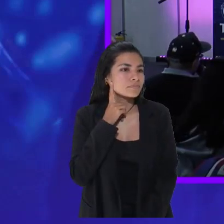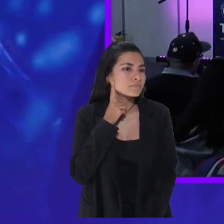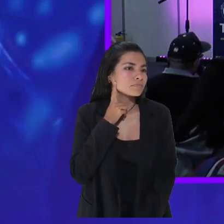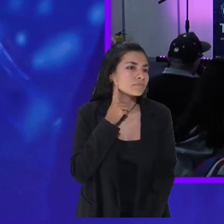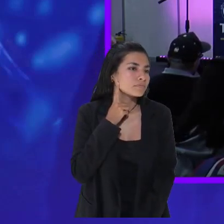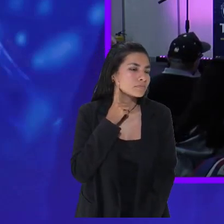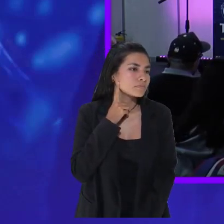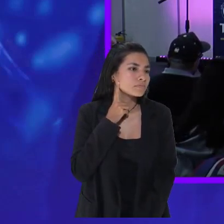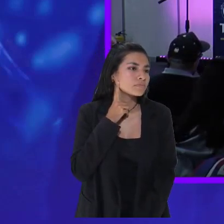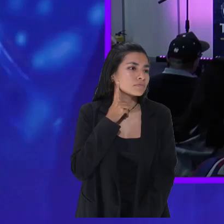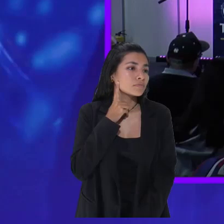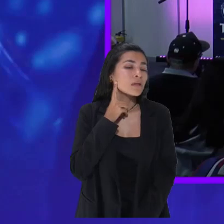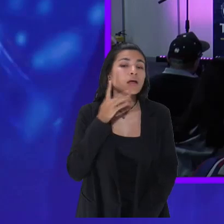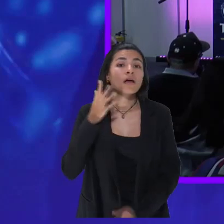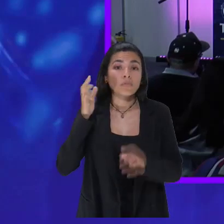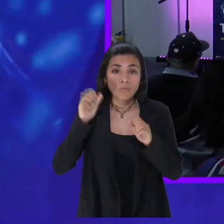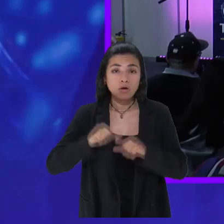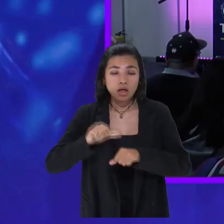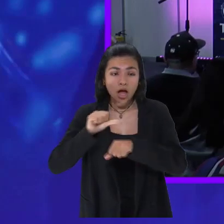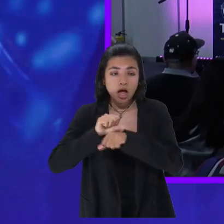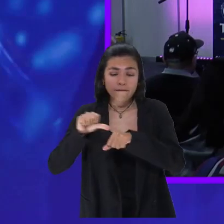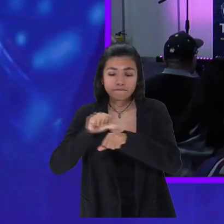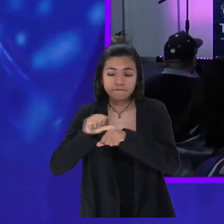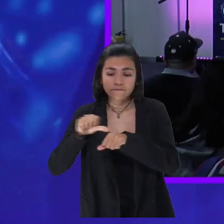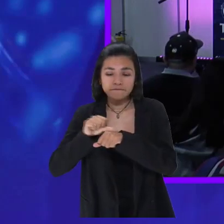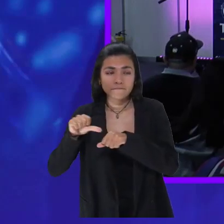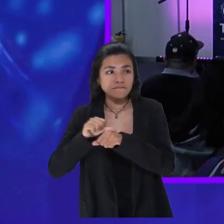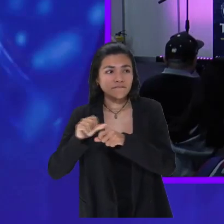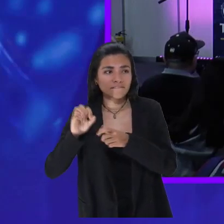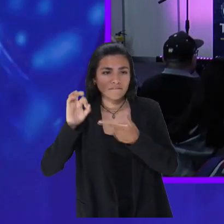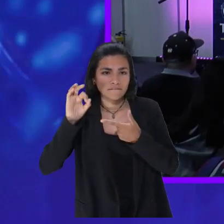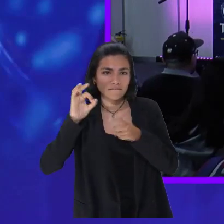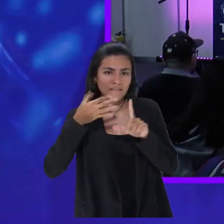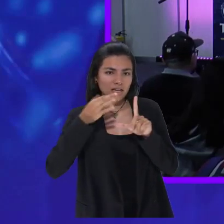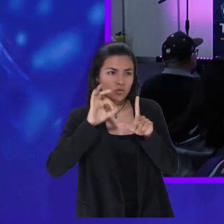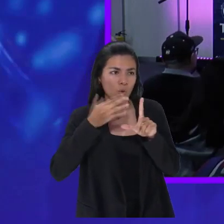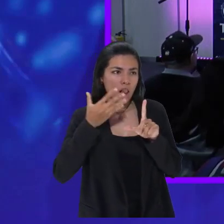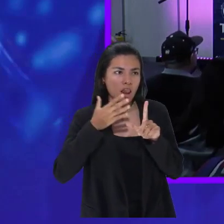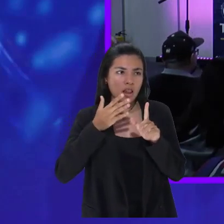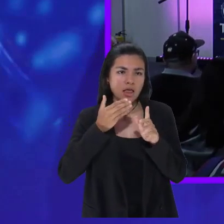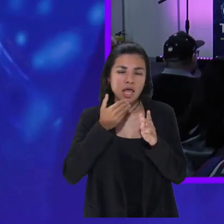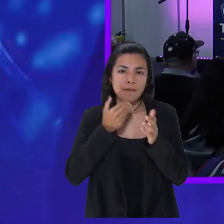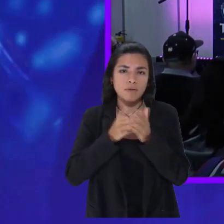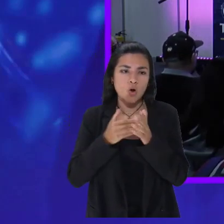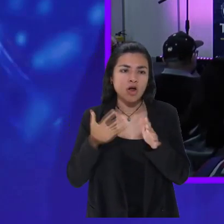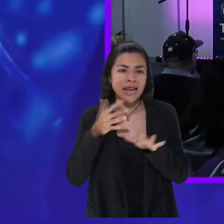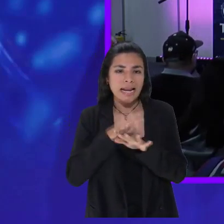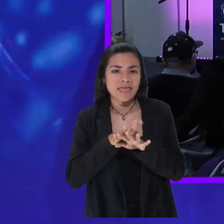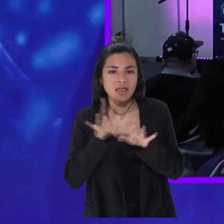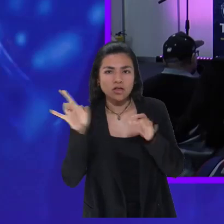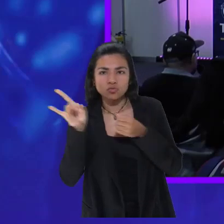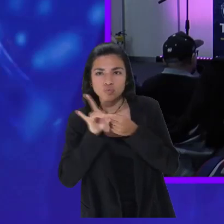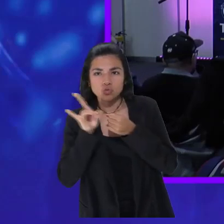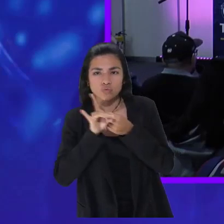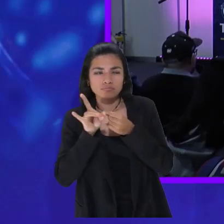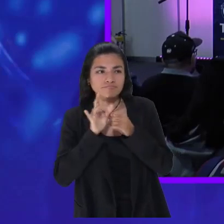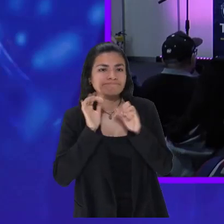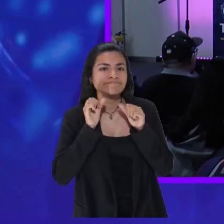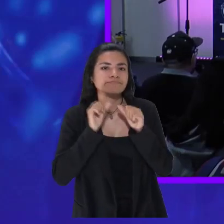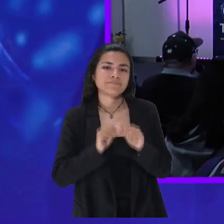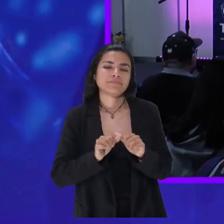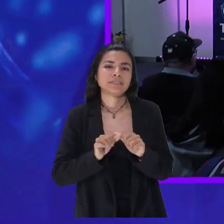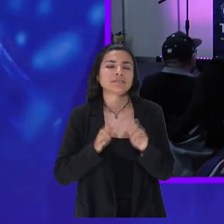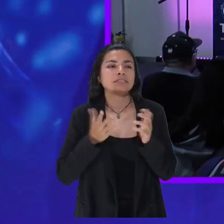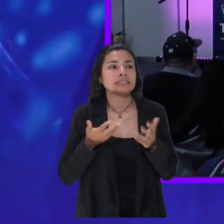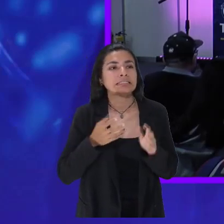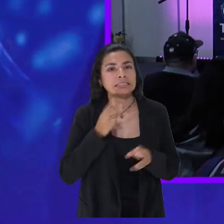verdad estamos cerca de operar virtualmente? Porque pues obviamente las redes tienen que ser muy estables y es un riesgo bastante grande. Bueno,